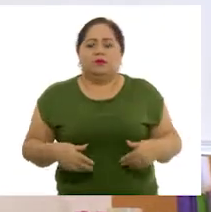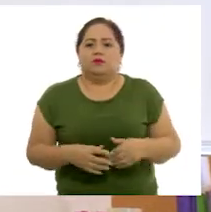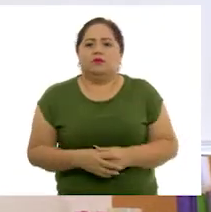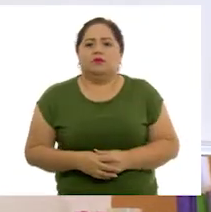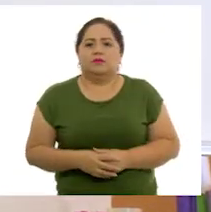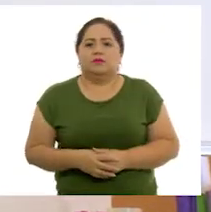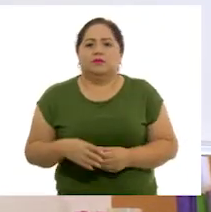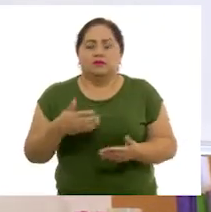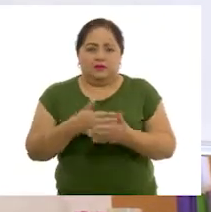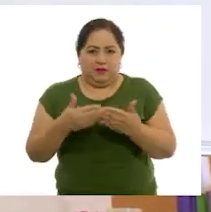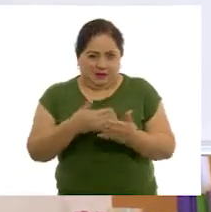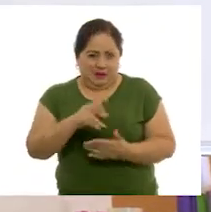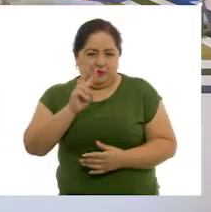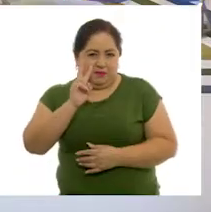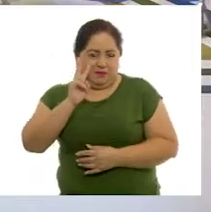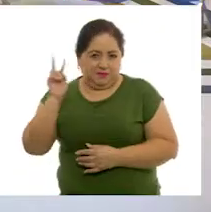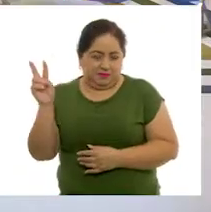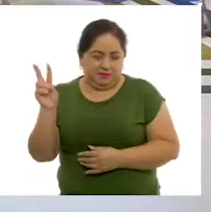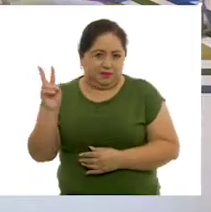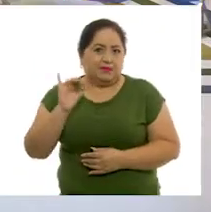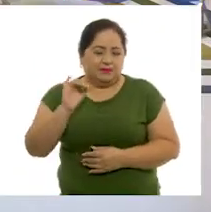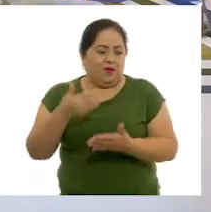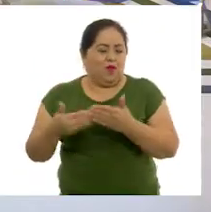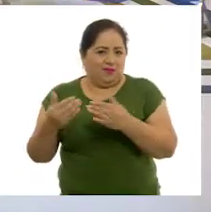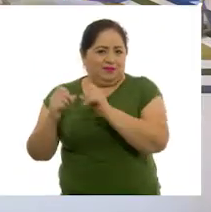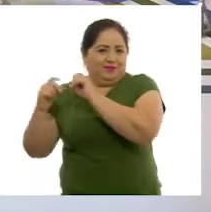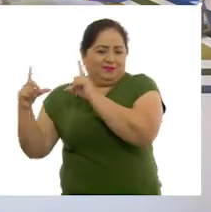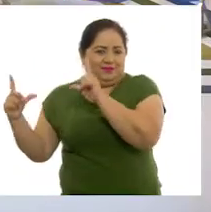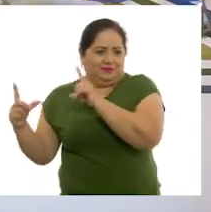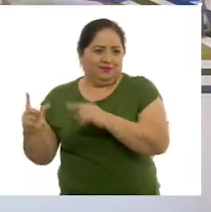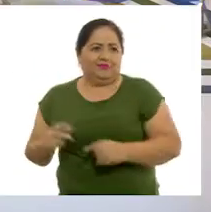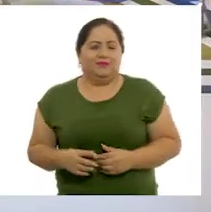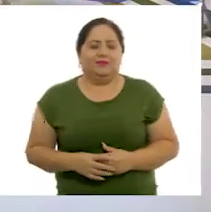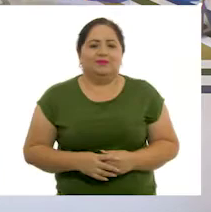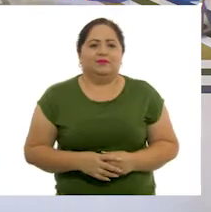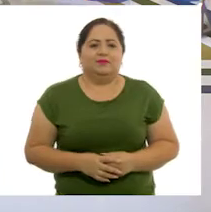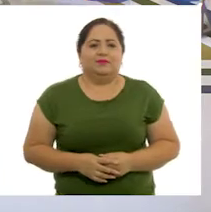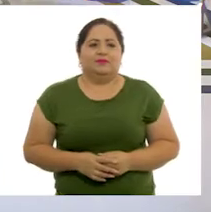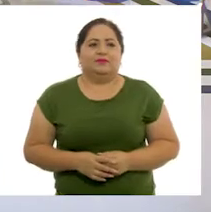¿Te parece que vamos a verlo? Ah, entonces vamos a ver Los Tres Ilustres del grupo